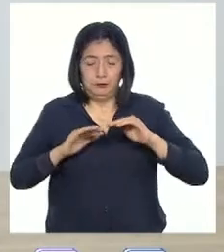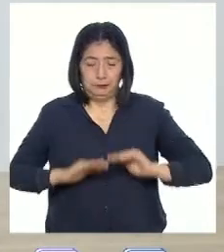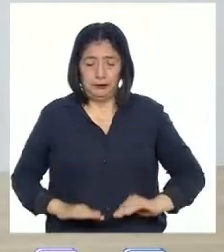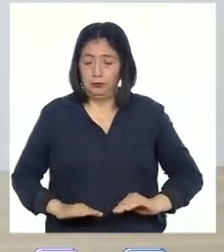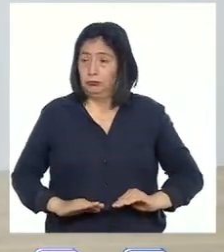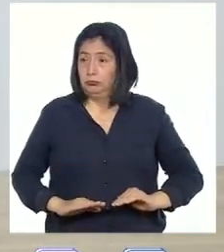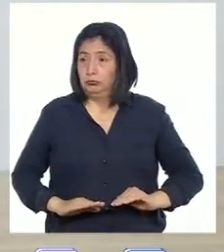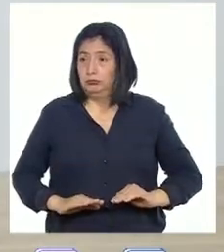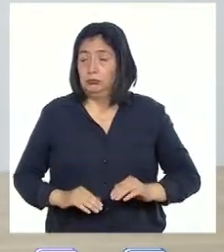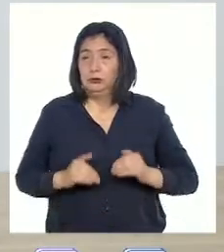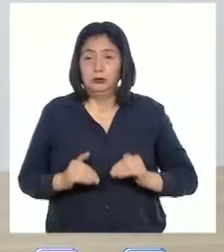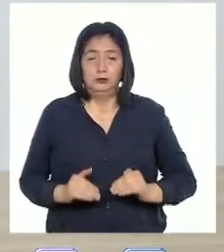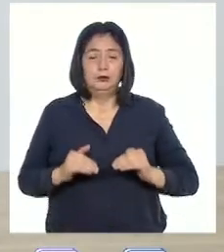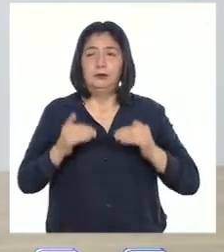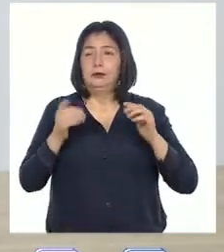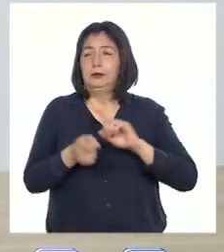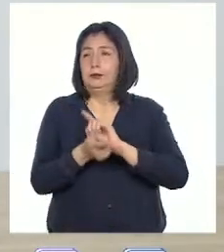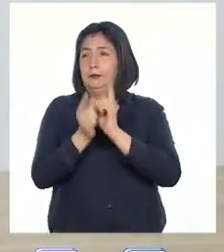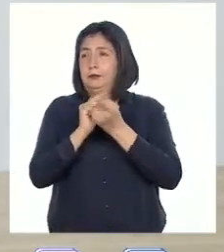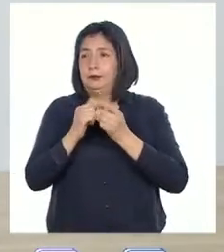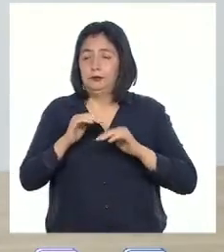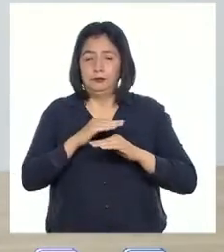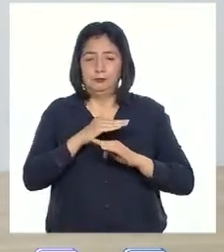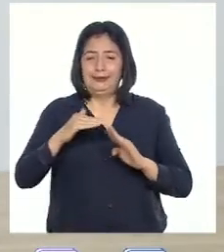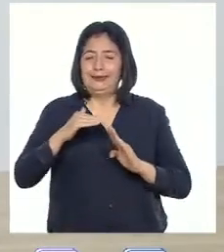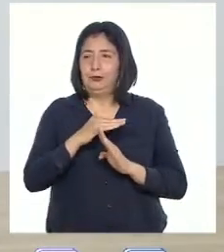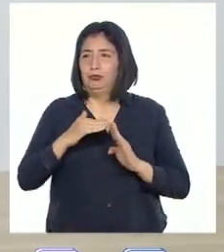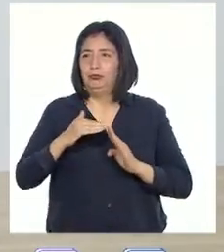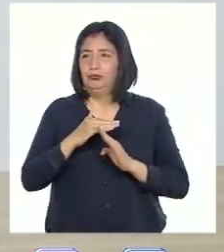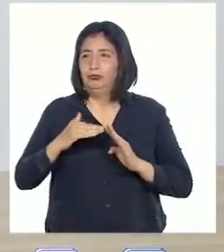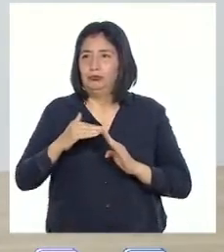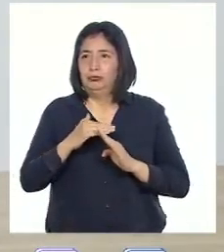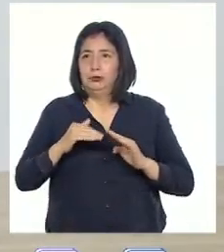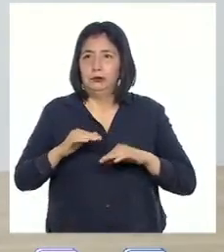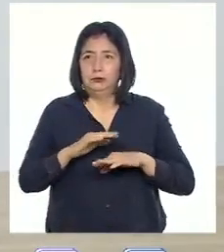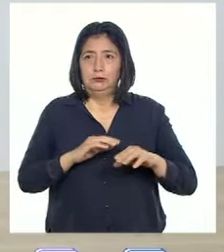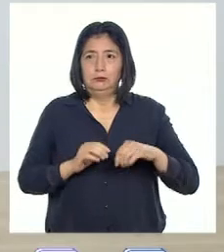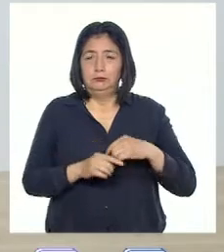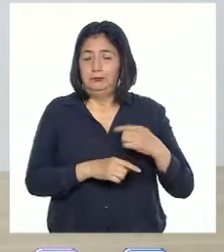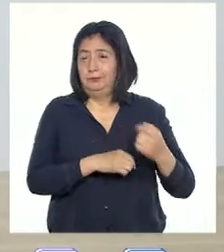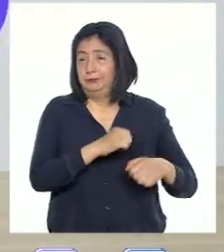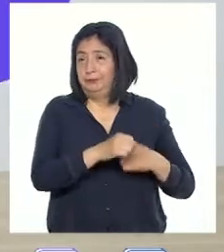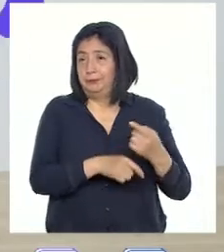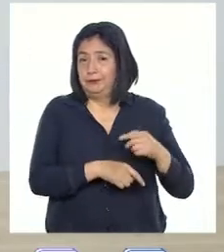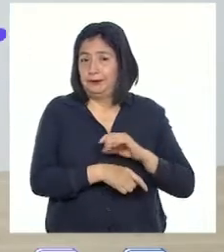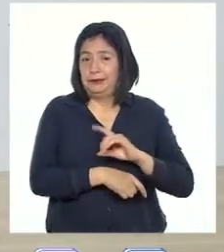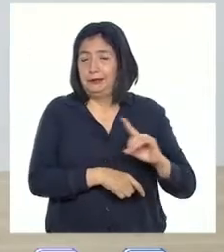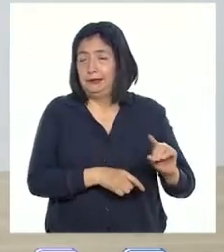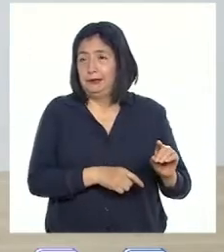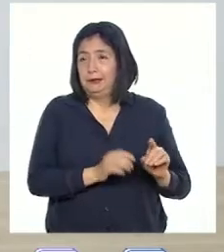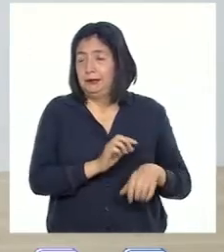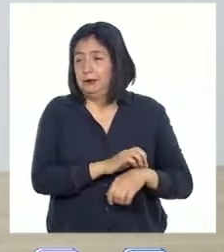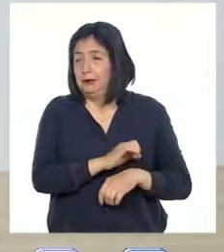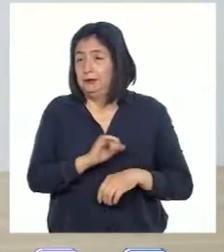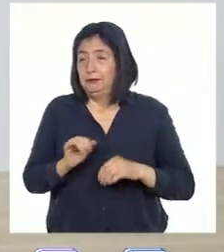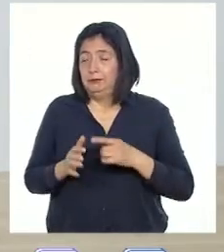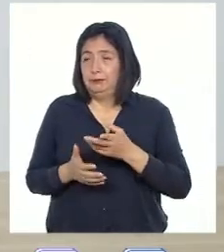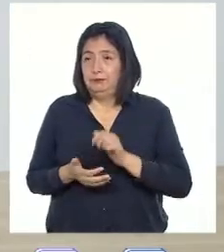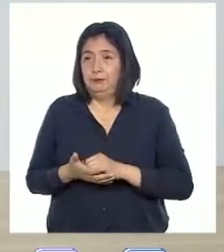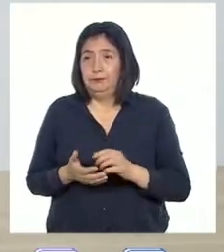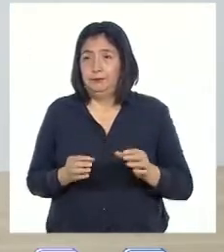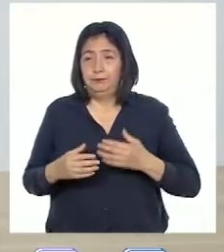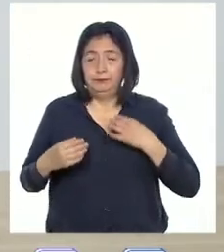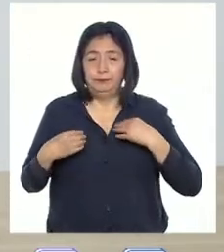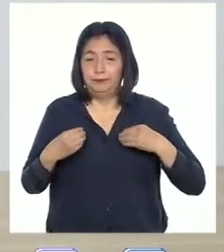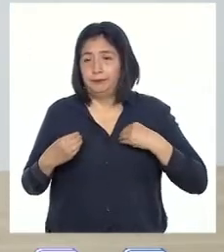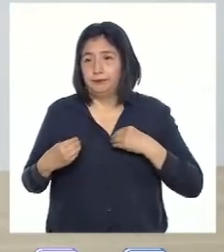bajo. Cambiamos. Nivel medio. Derecha, izquierda. Y